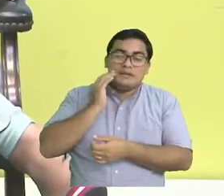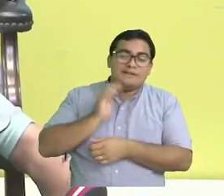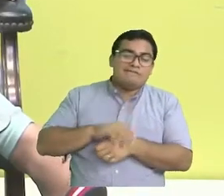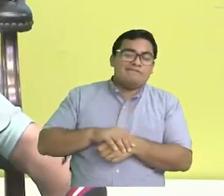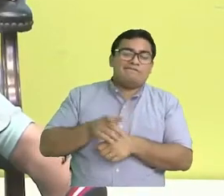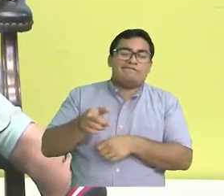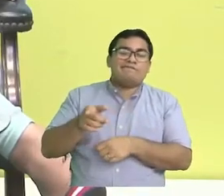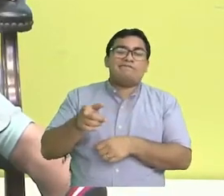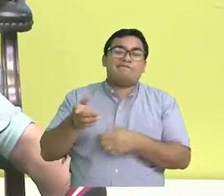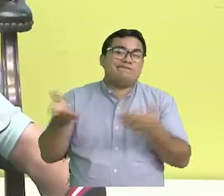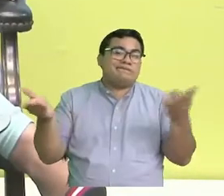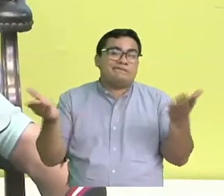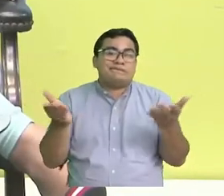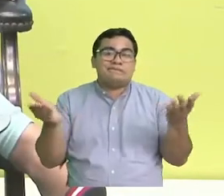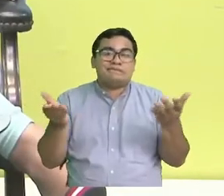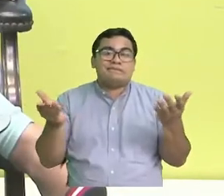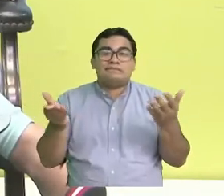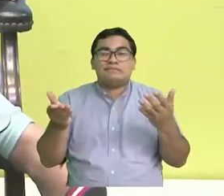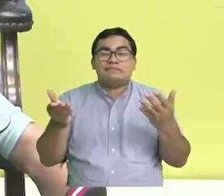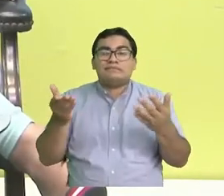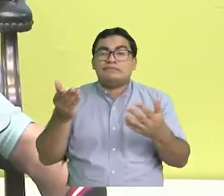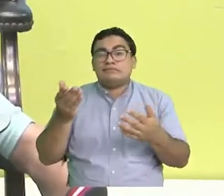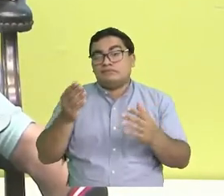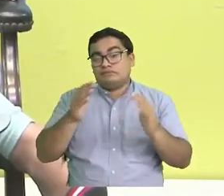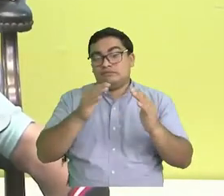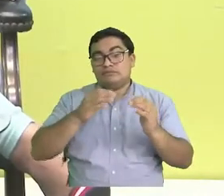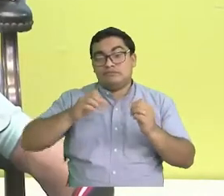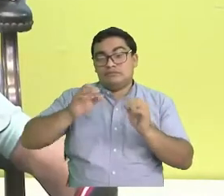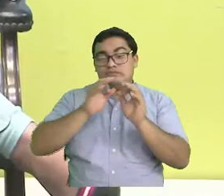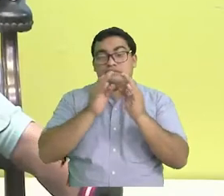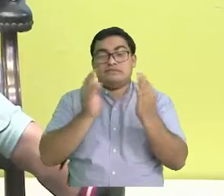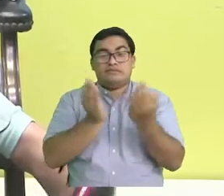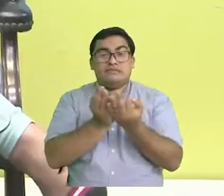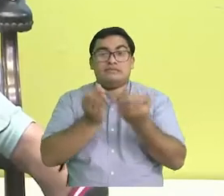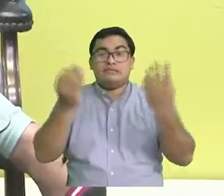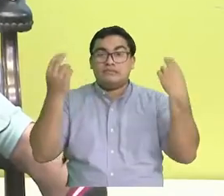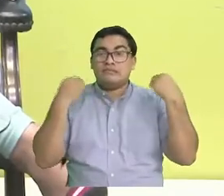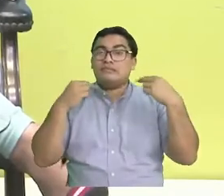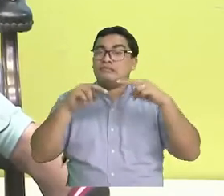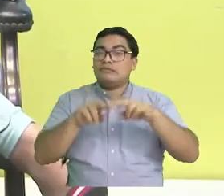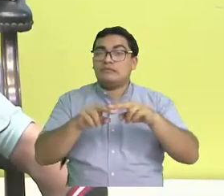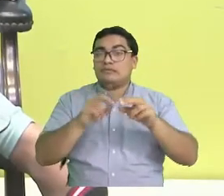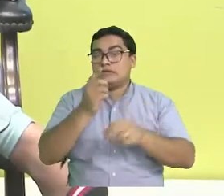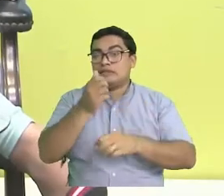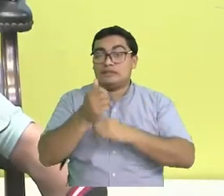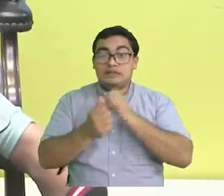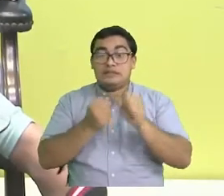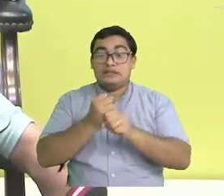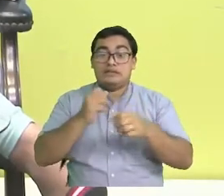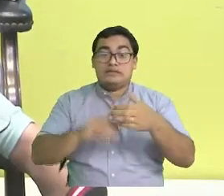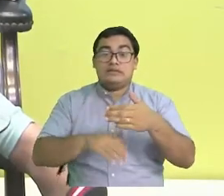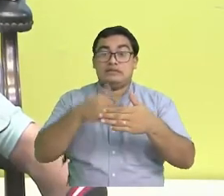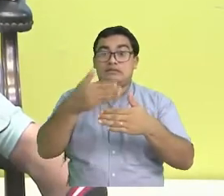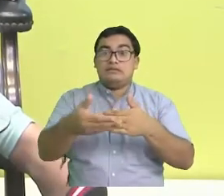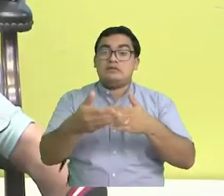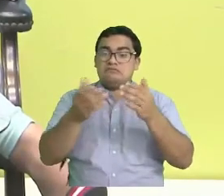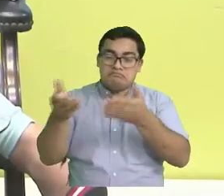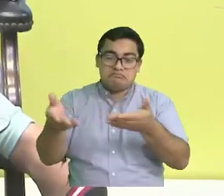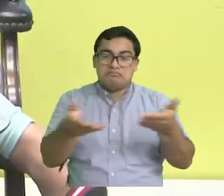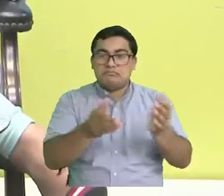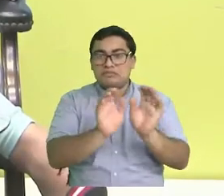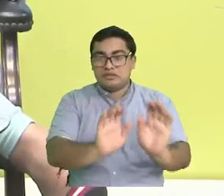manifiestan en el ambiente familiar. Y los maestros, que normalmente ya después de los 6 años, que tienen acceso a los